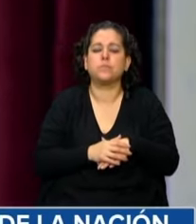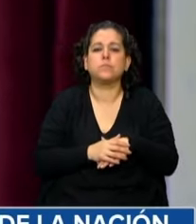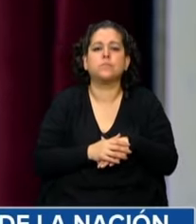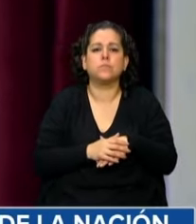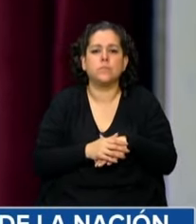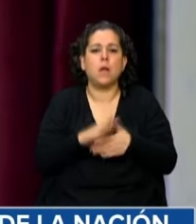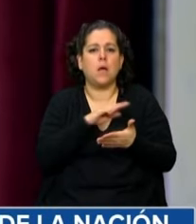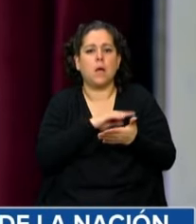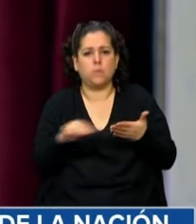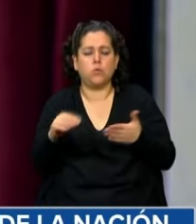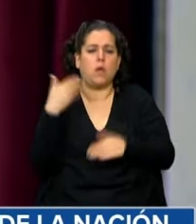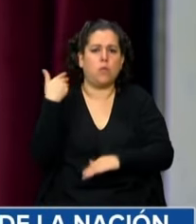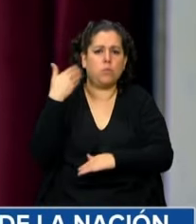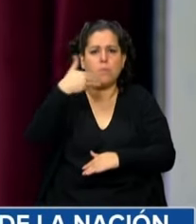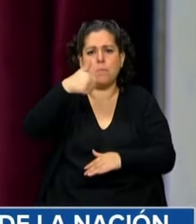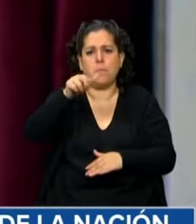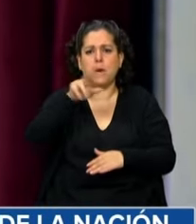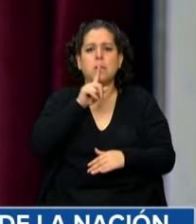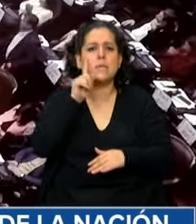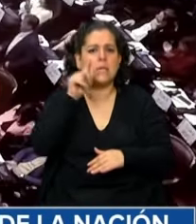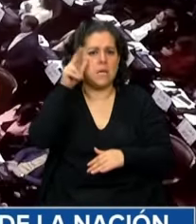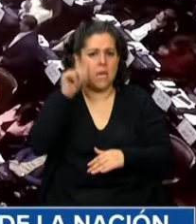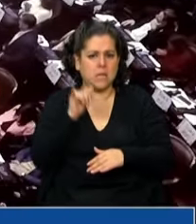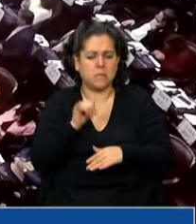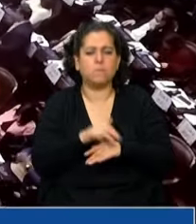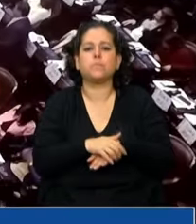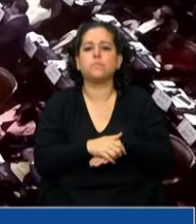diputada Martínez. Continúe en usa la palabra.